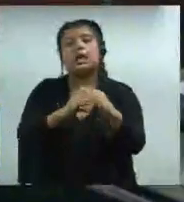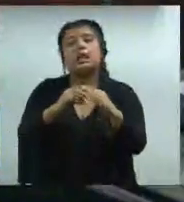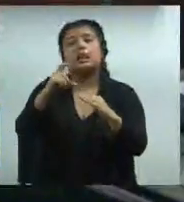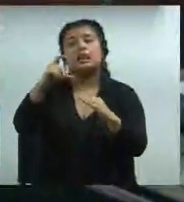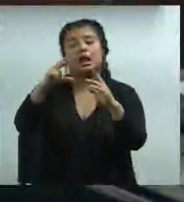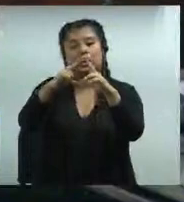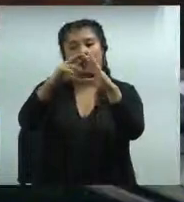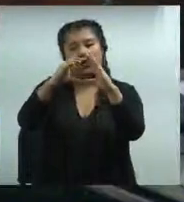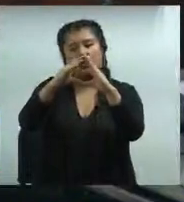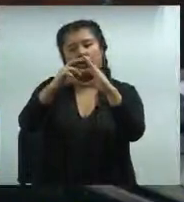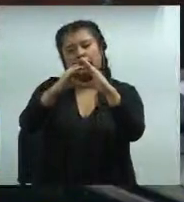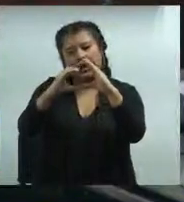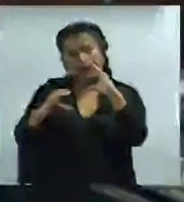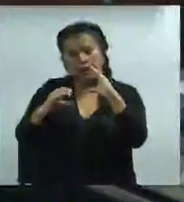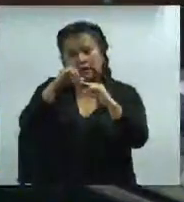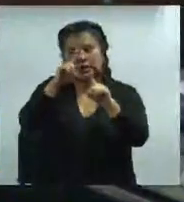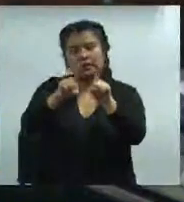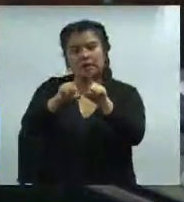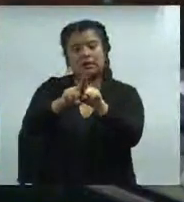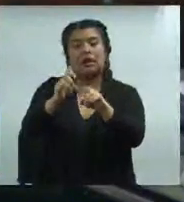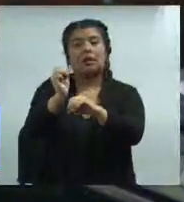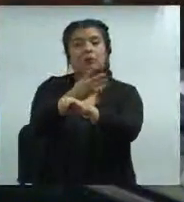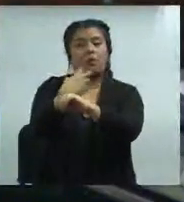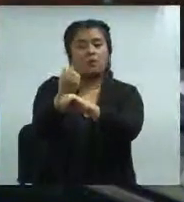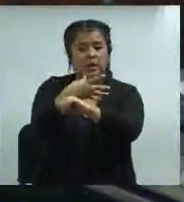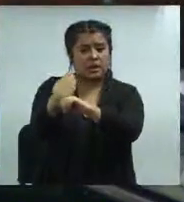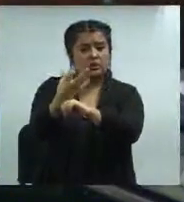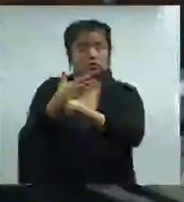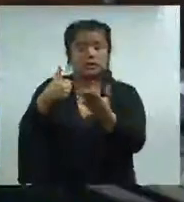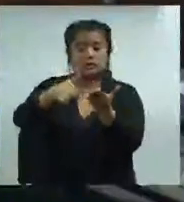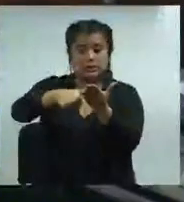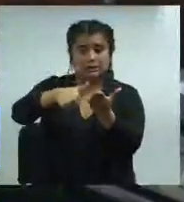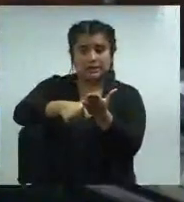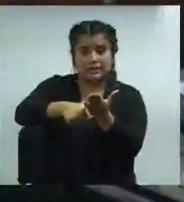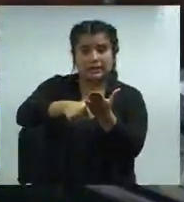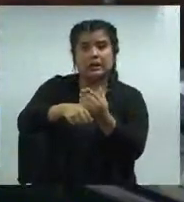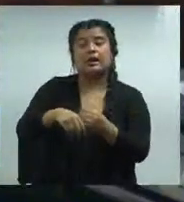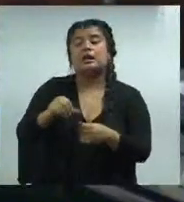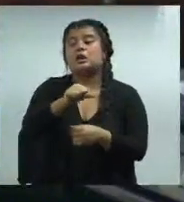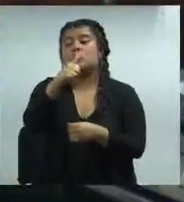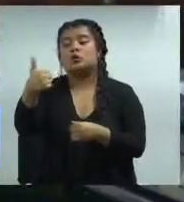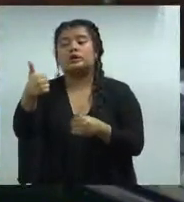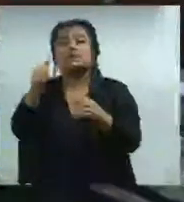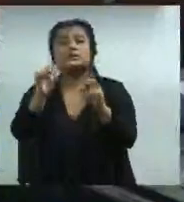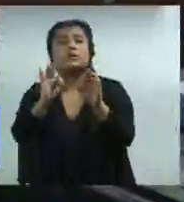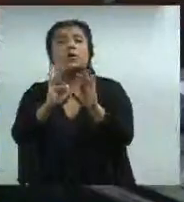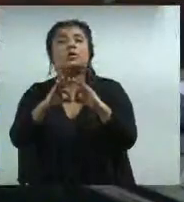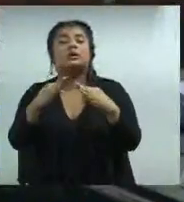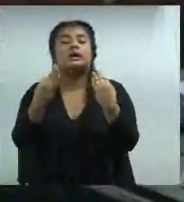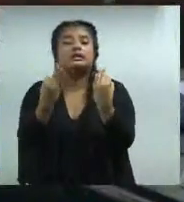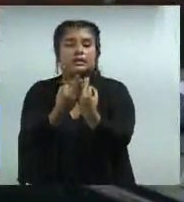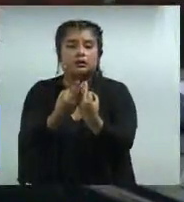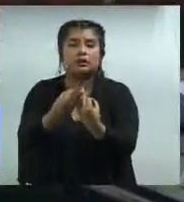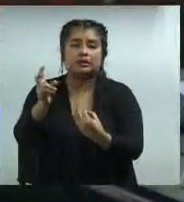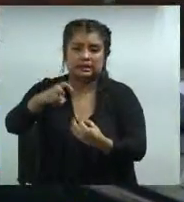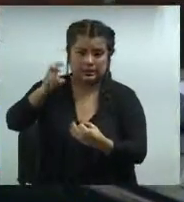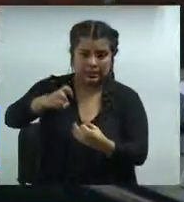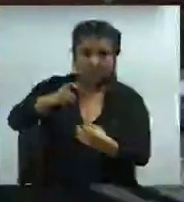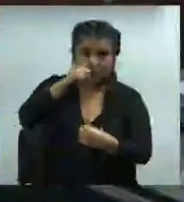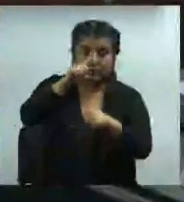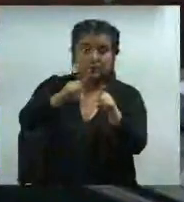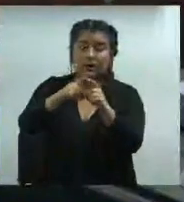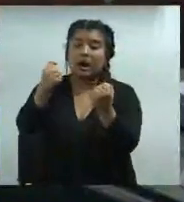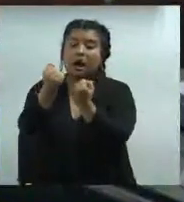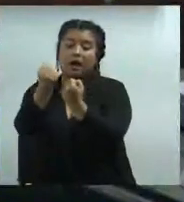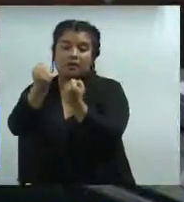bomberos municipales y organizaciones civiles. 3. Brindar apoyo y asistencia a las comunidades